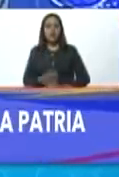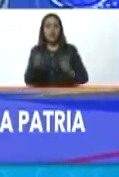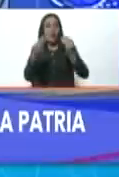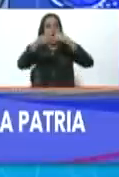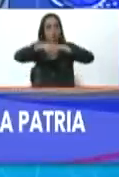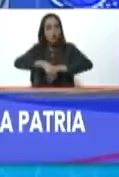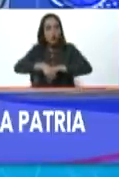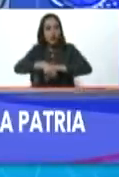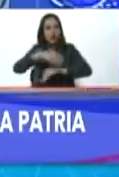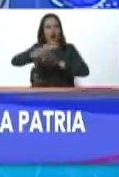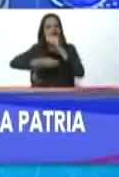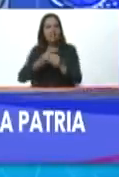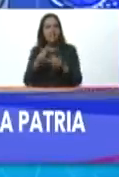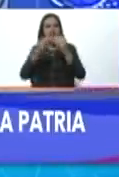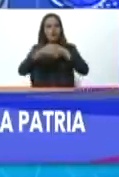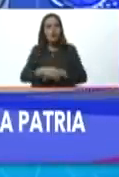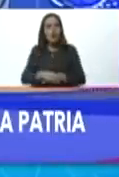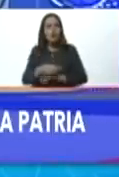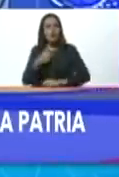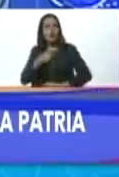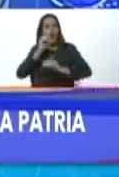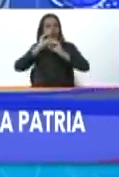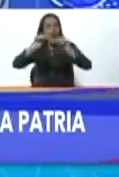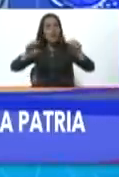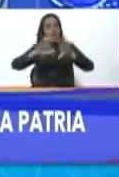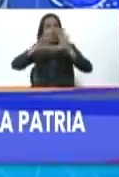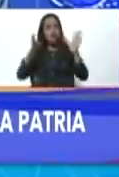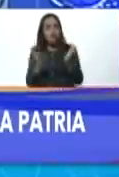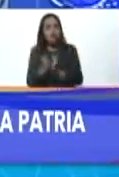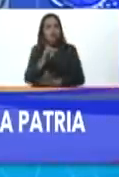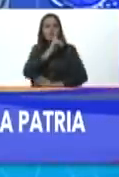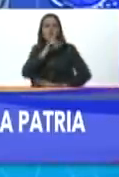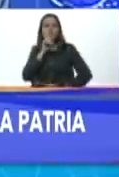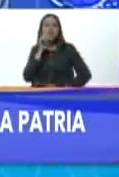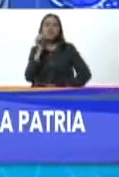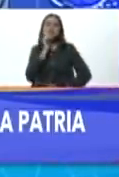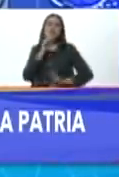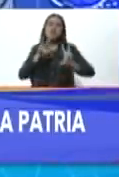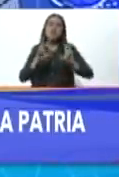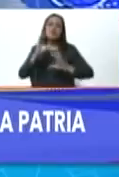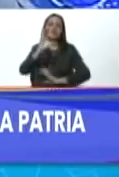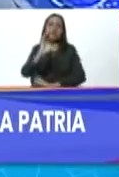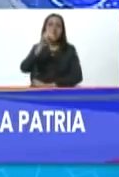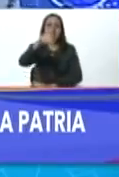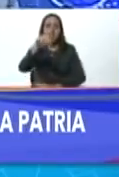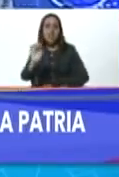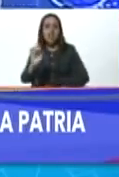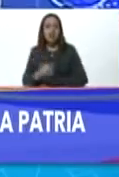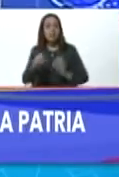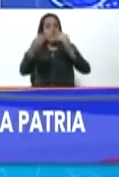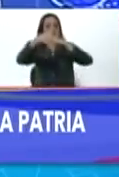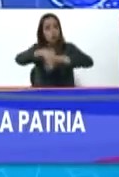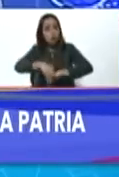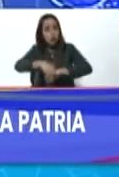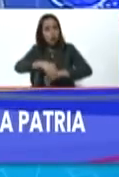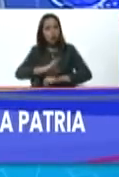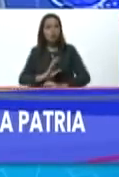consenso. Así se lo anuncio al mundo. Se va a nombrar un nuevo Consejo Nacional Electoral por consenso,